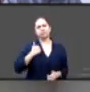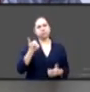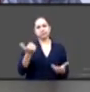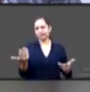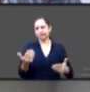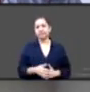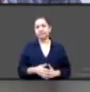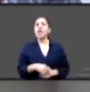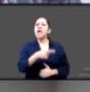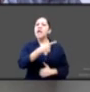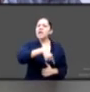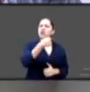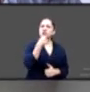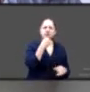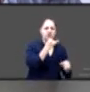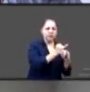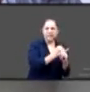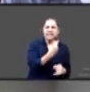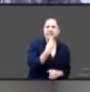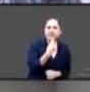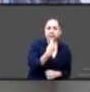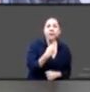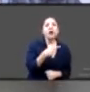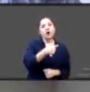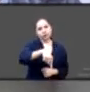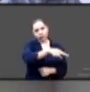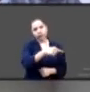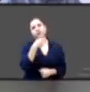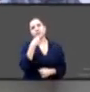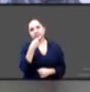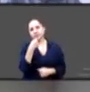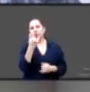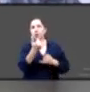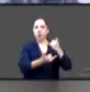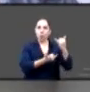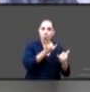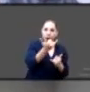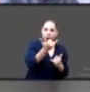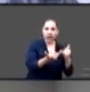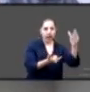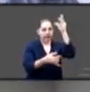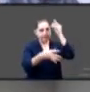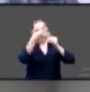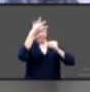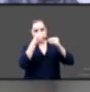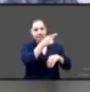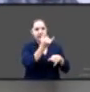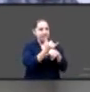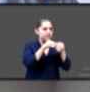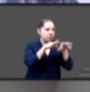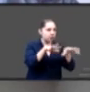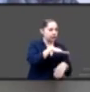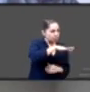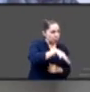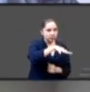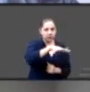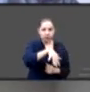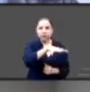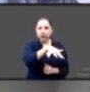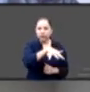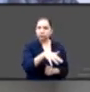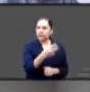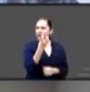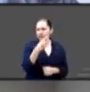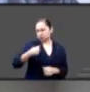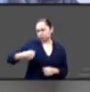juegan, los niños aprenden, los niños buscan información, igual que nosotros. Pero hay algo que nos está preocupando mucho. 6 de